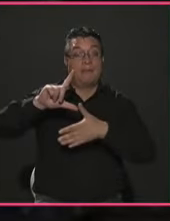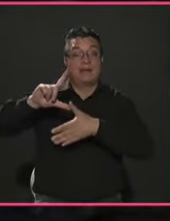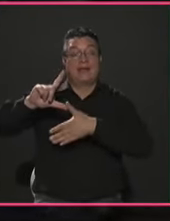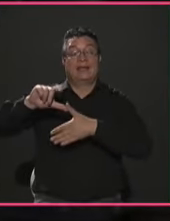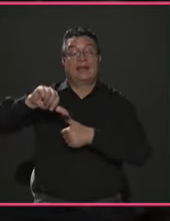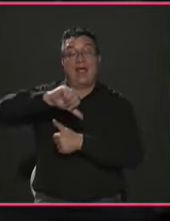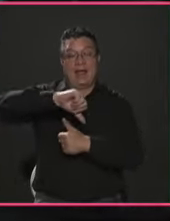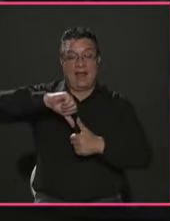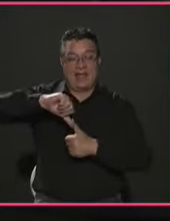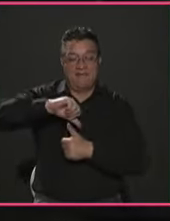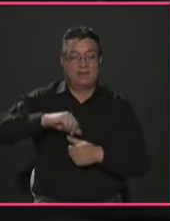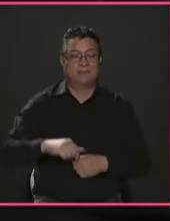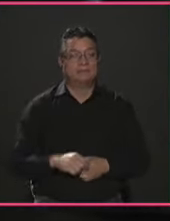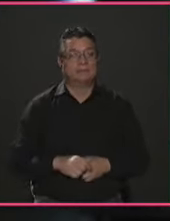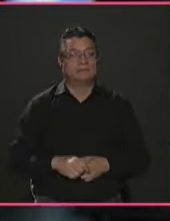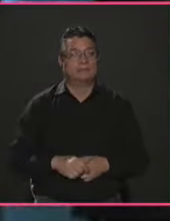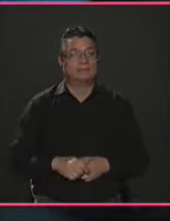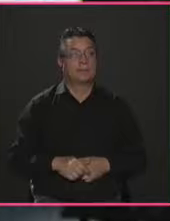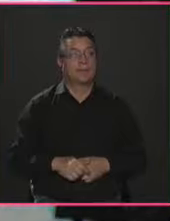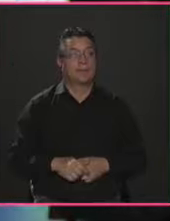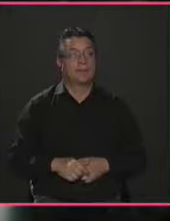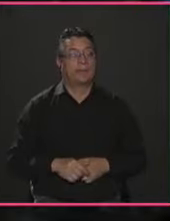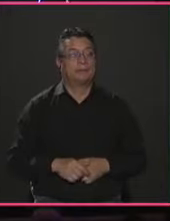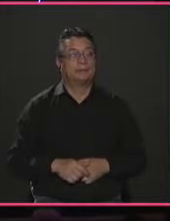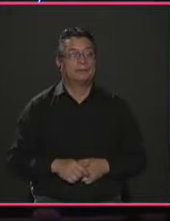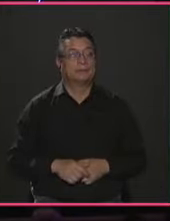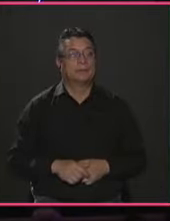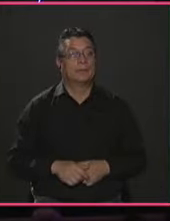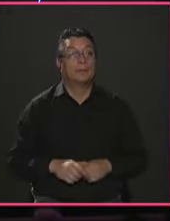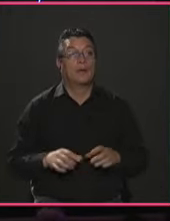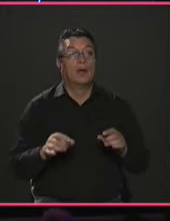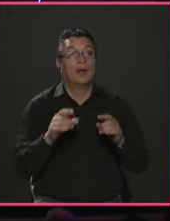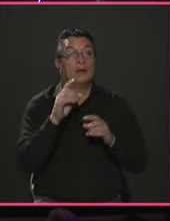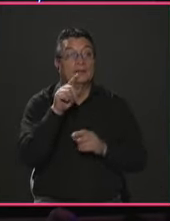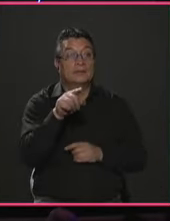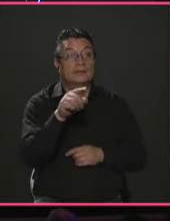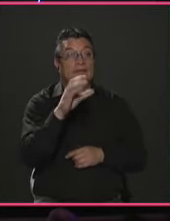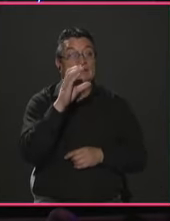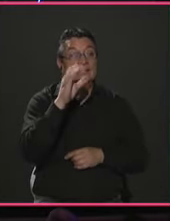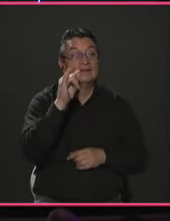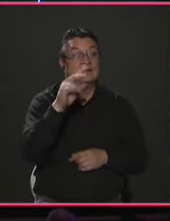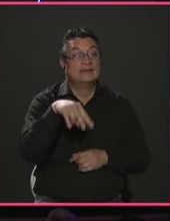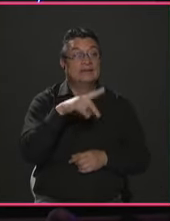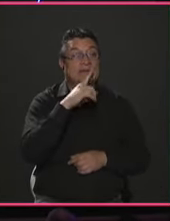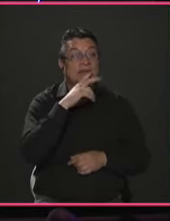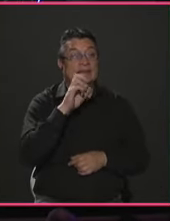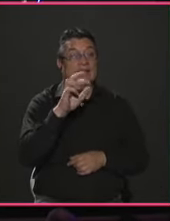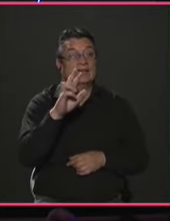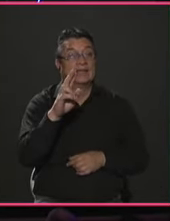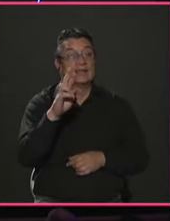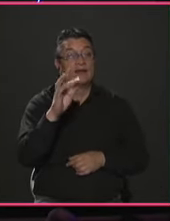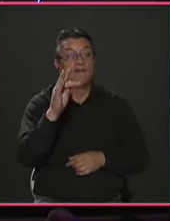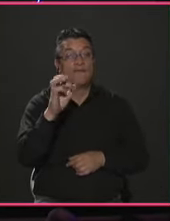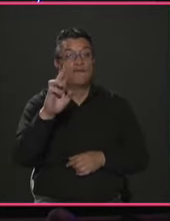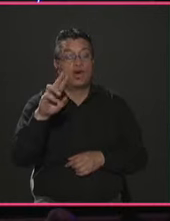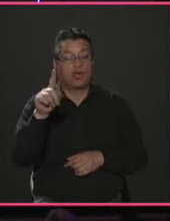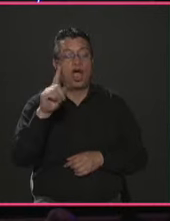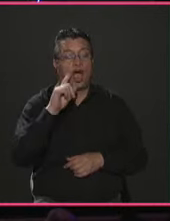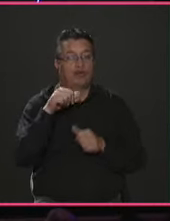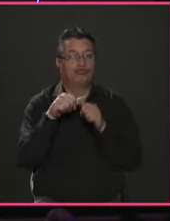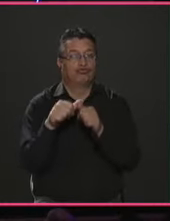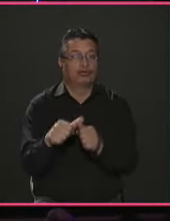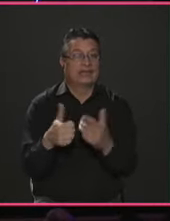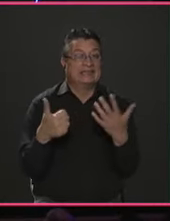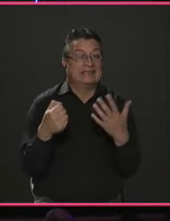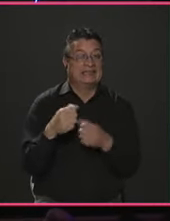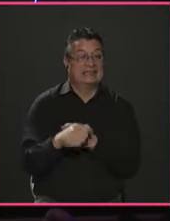eh e sinf trabaja les hago un pequeño contexto cf tiene 60 años yo